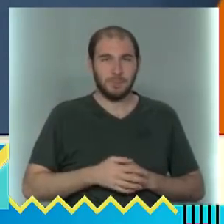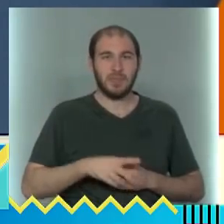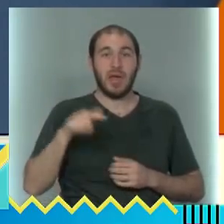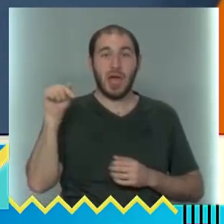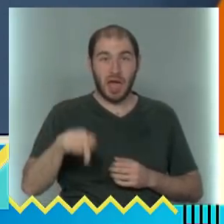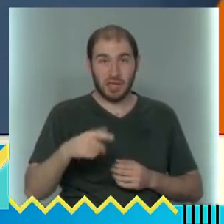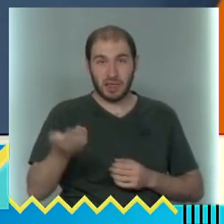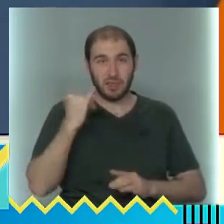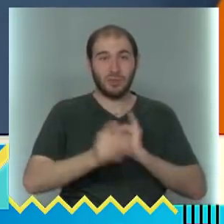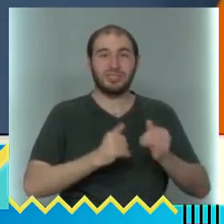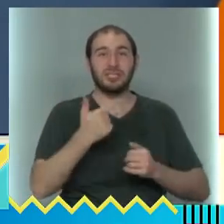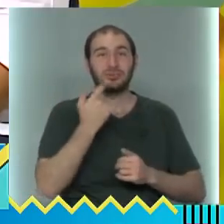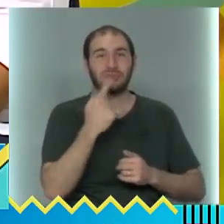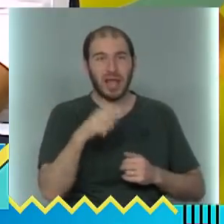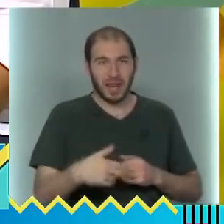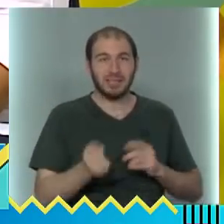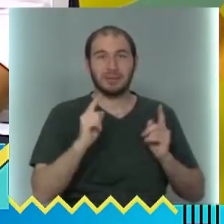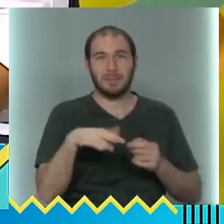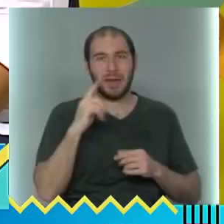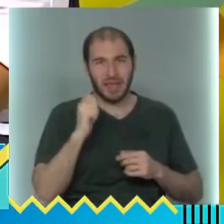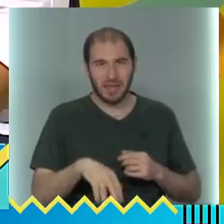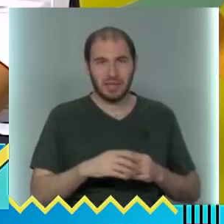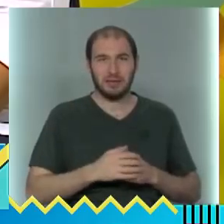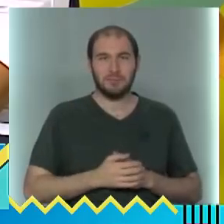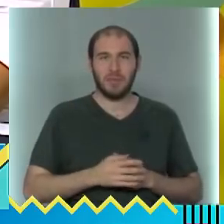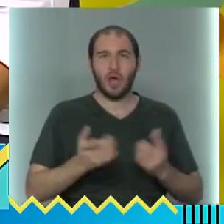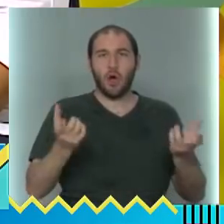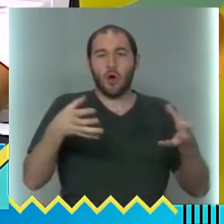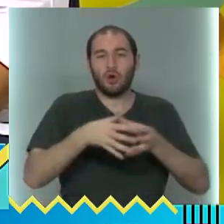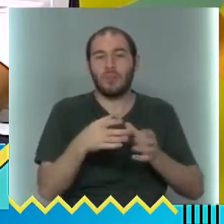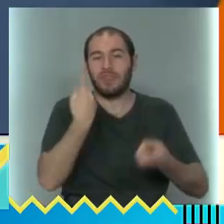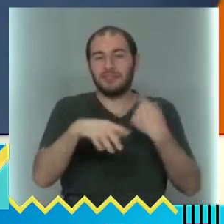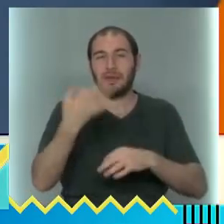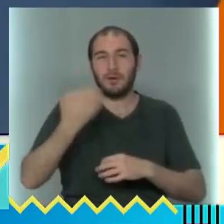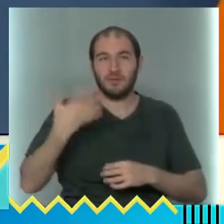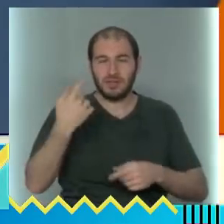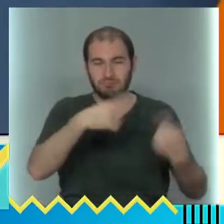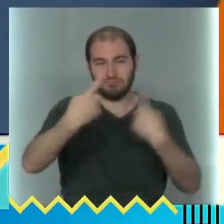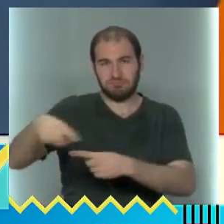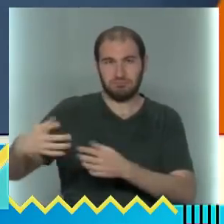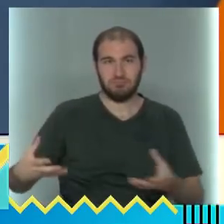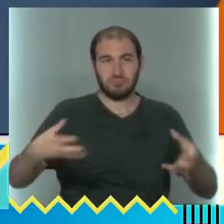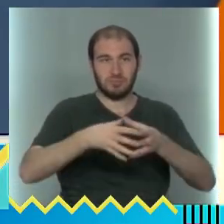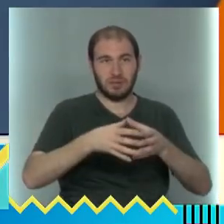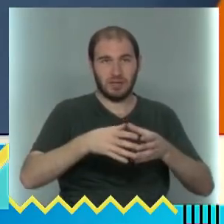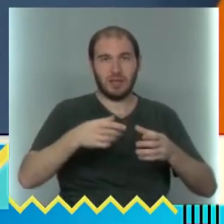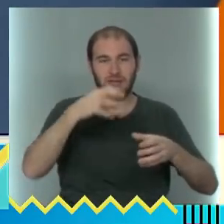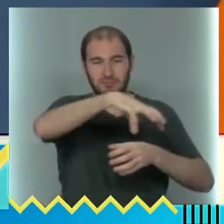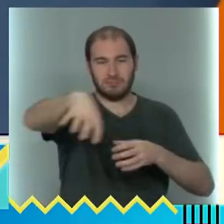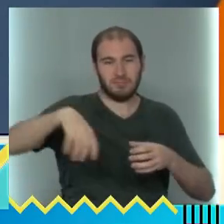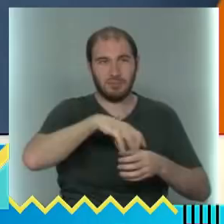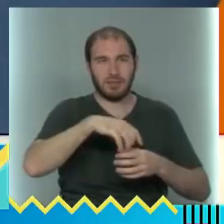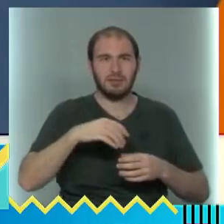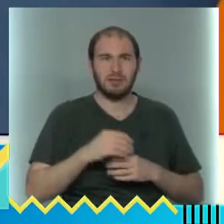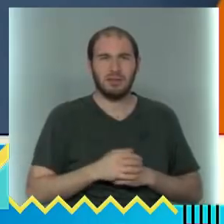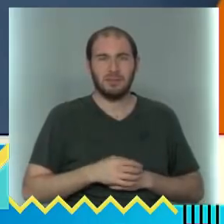cuando hablaba recién Susana y también Mariana del equipo interdisciplinario, multidisciplinario y transdisciplinario. ¿Qué quiere